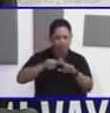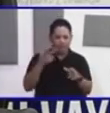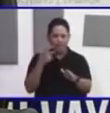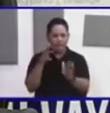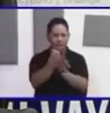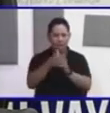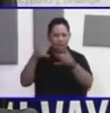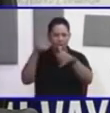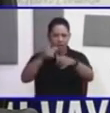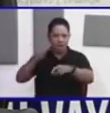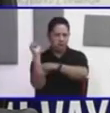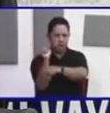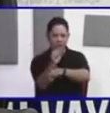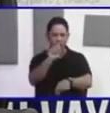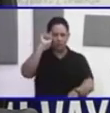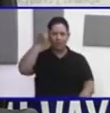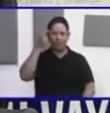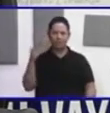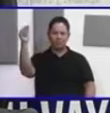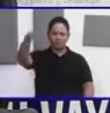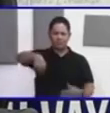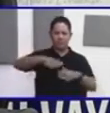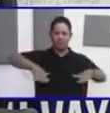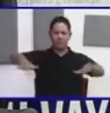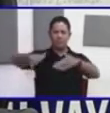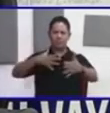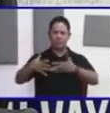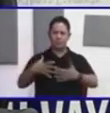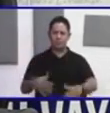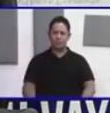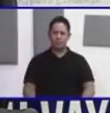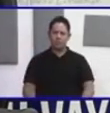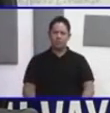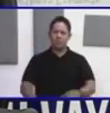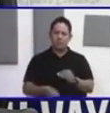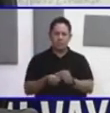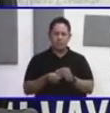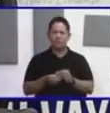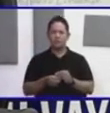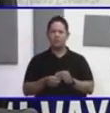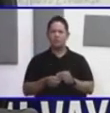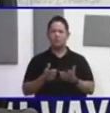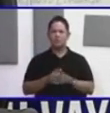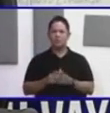el lado donde afectar al gobierno. O sea, en ese caso específico de las